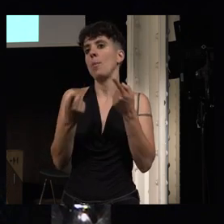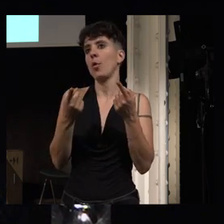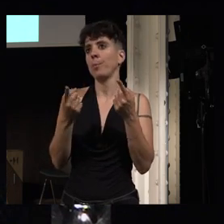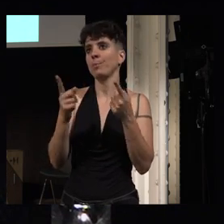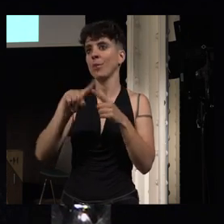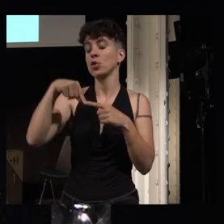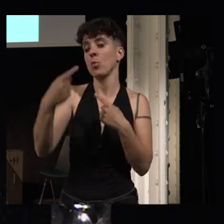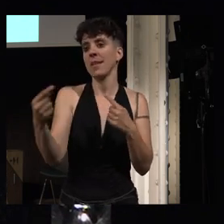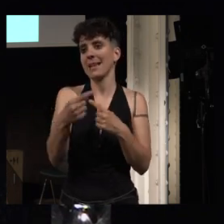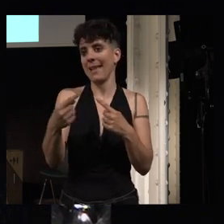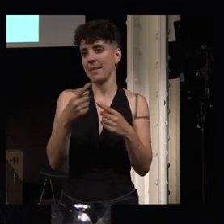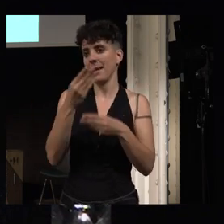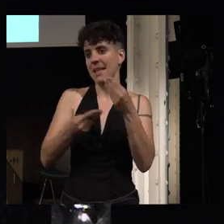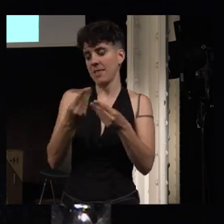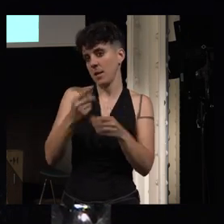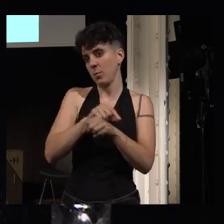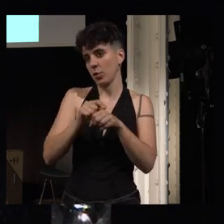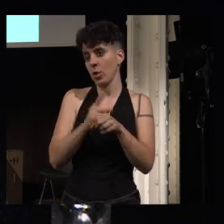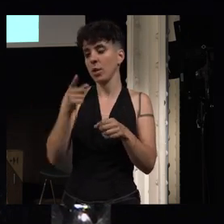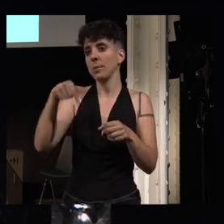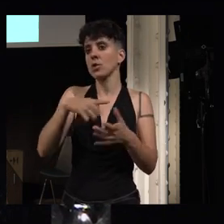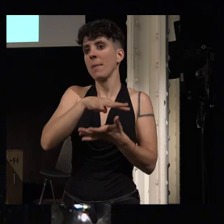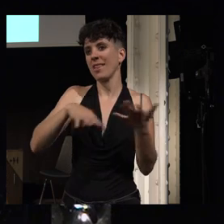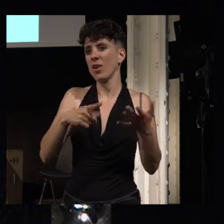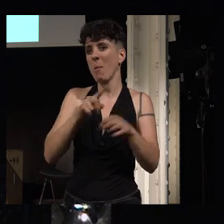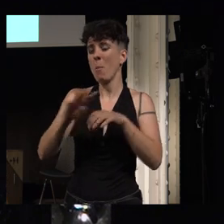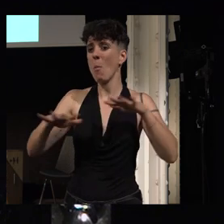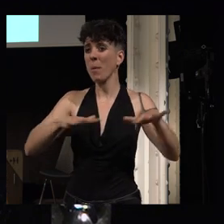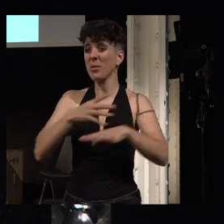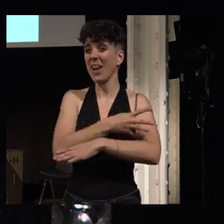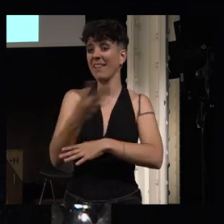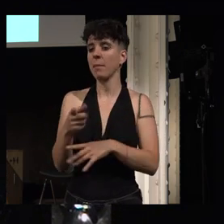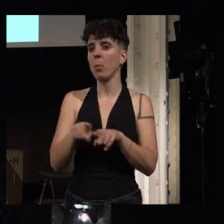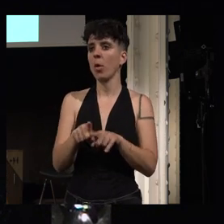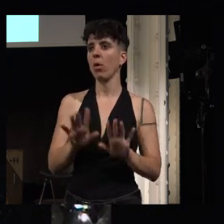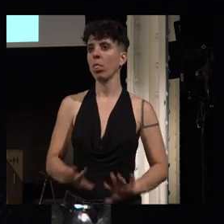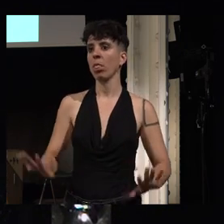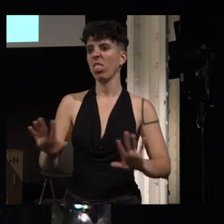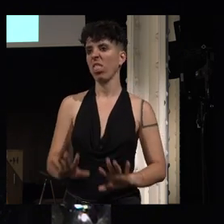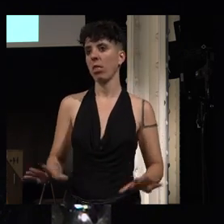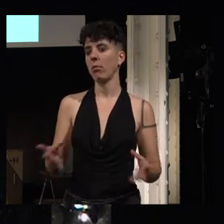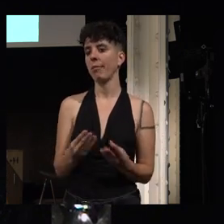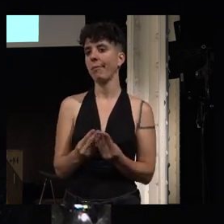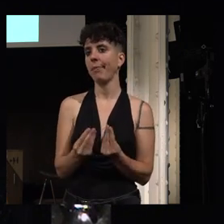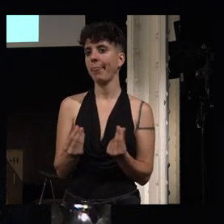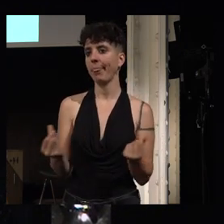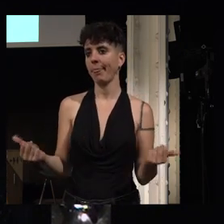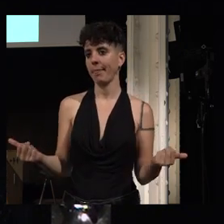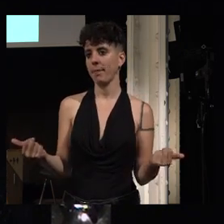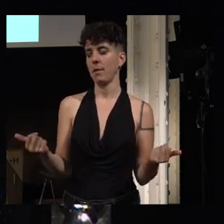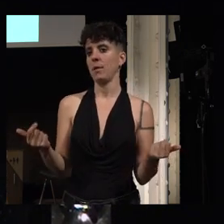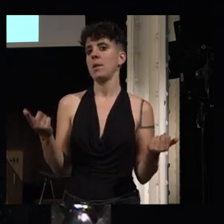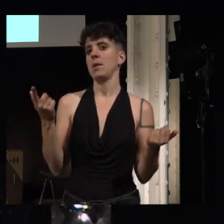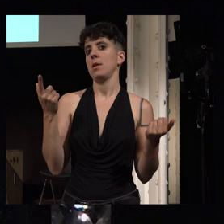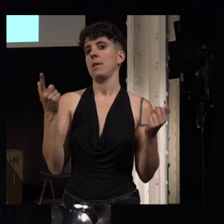bastante baratas no hacer. Y creo que el movimiento LGTB en Barcelona está como muy relajado y tendría que ser mucho más exigente con este ayuntamiento, que se ha mostrado